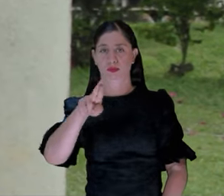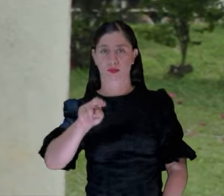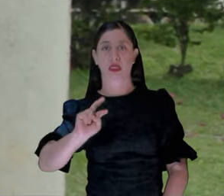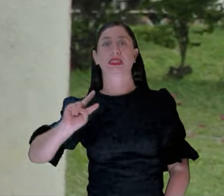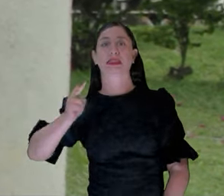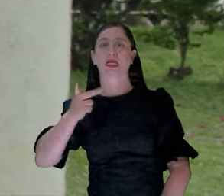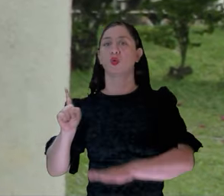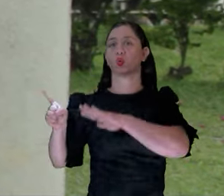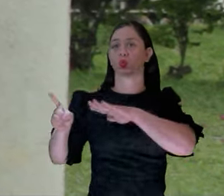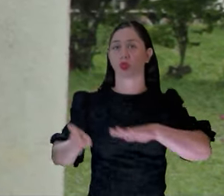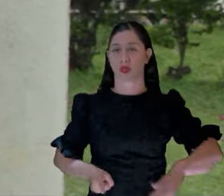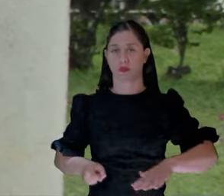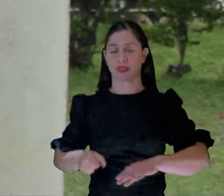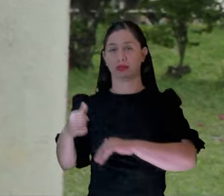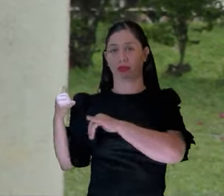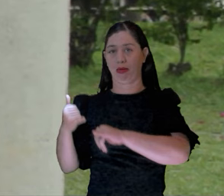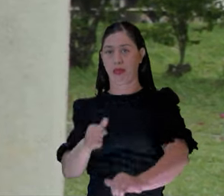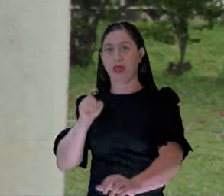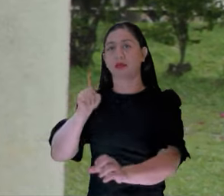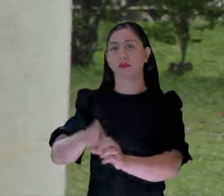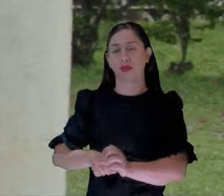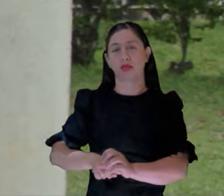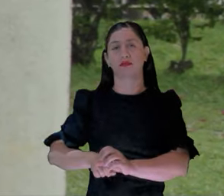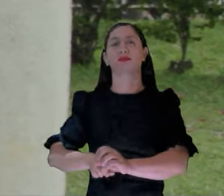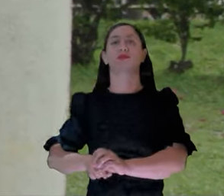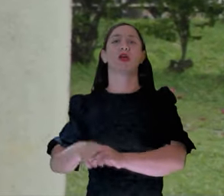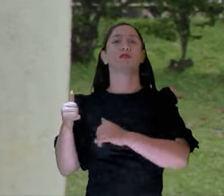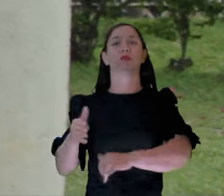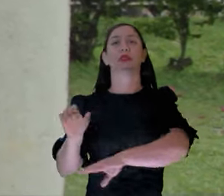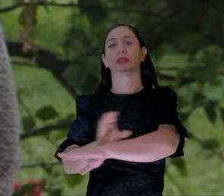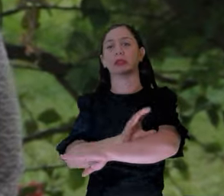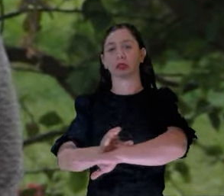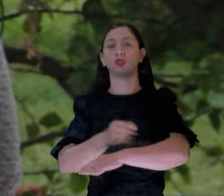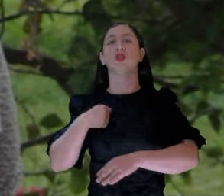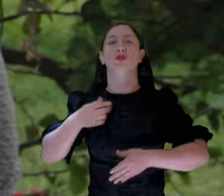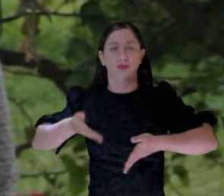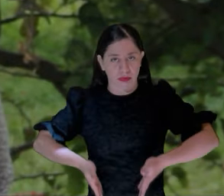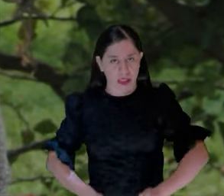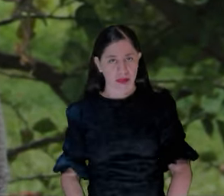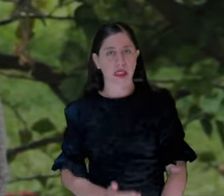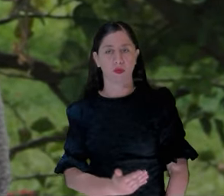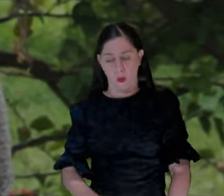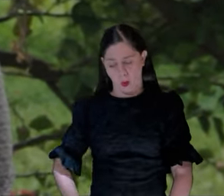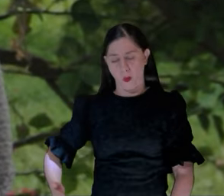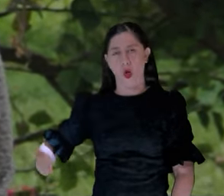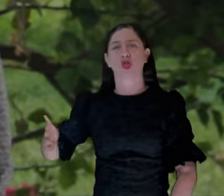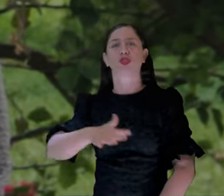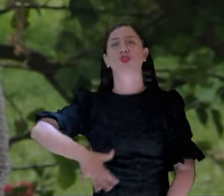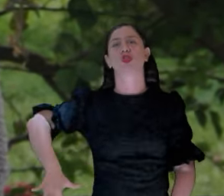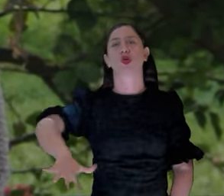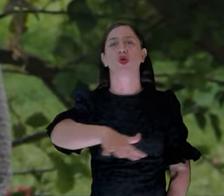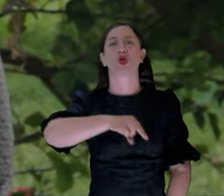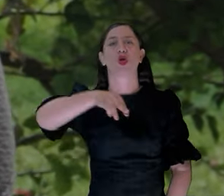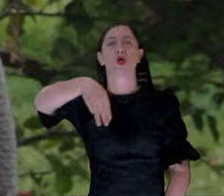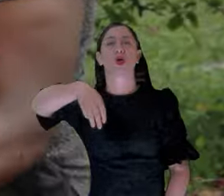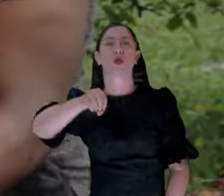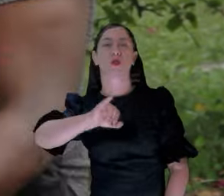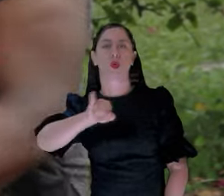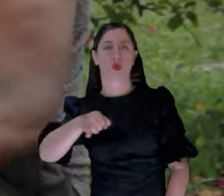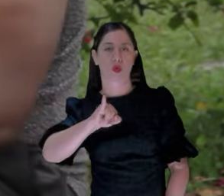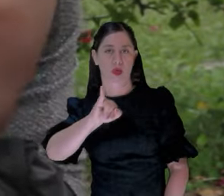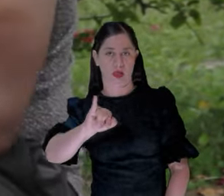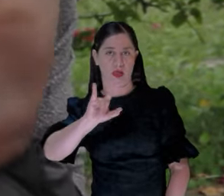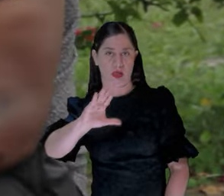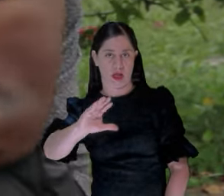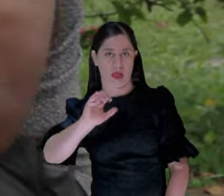segundo semestre de ingeniería en sistemas. Soy nacido y criado aquí en el barrio Mojica. De